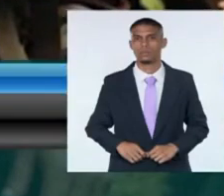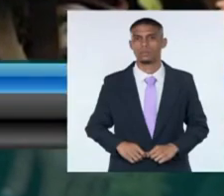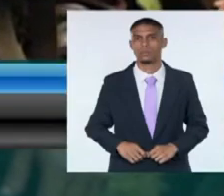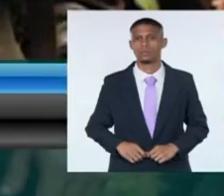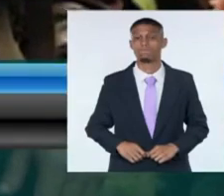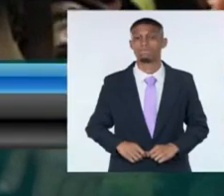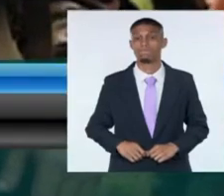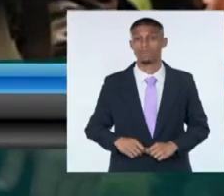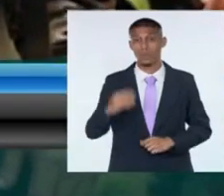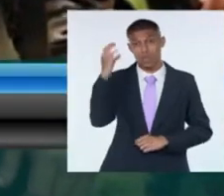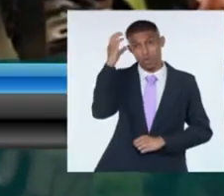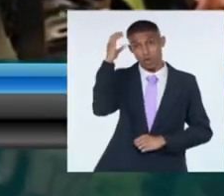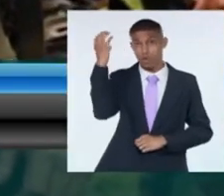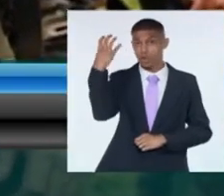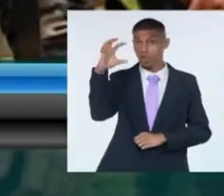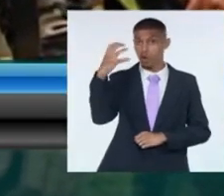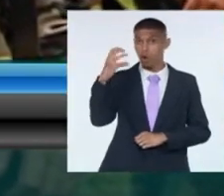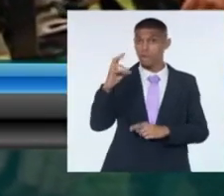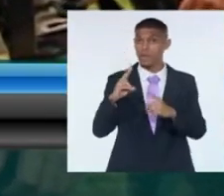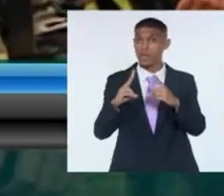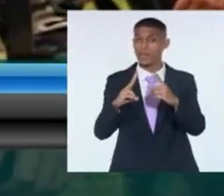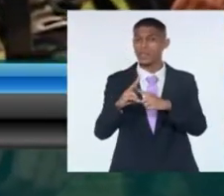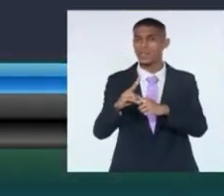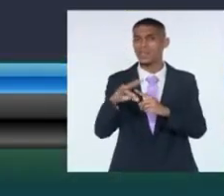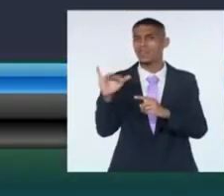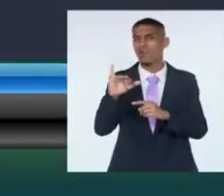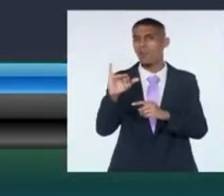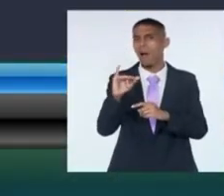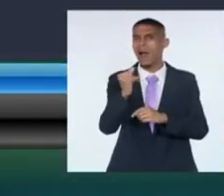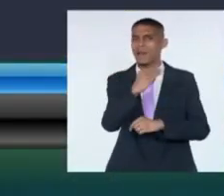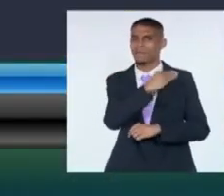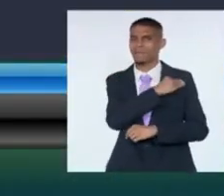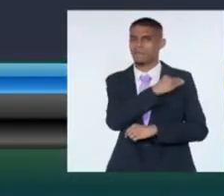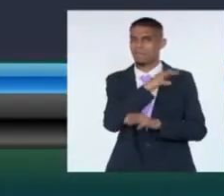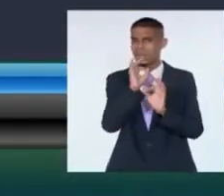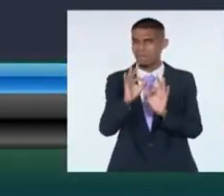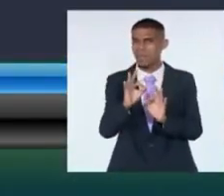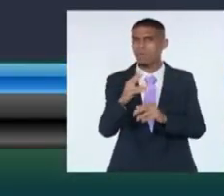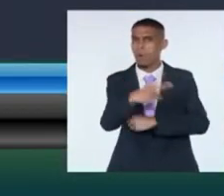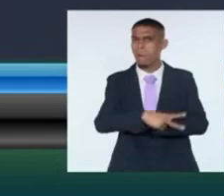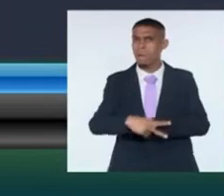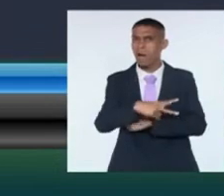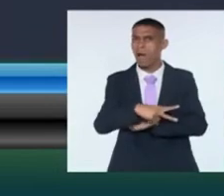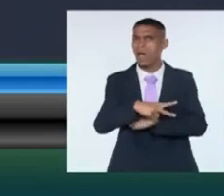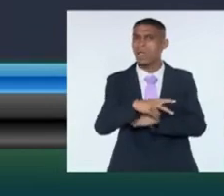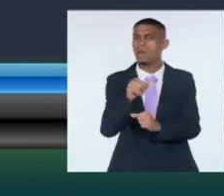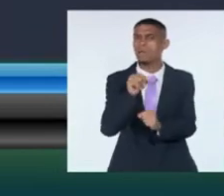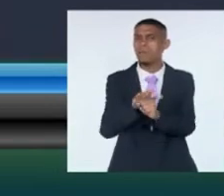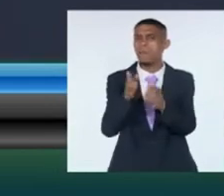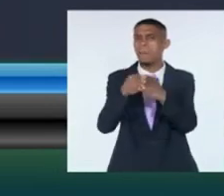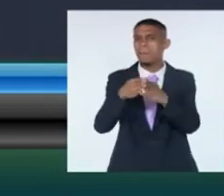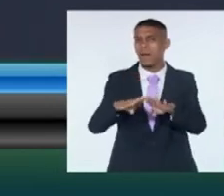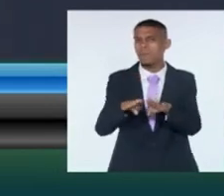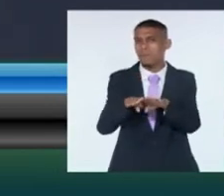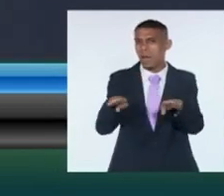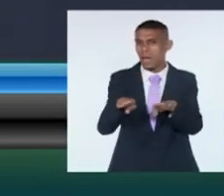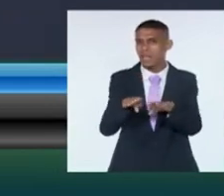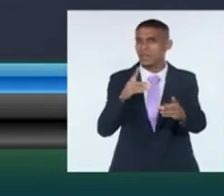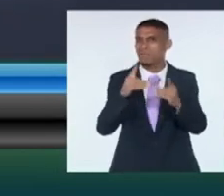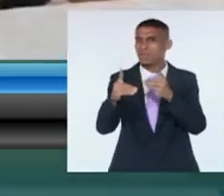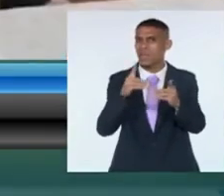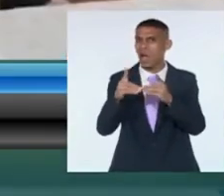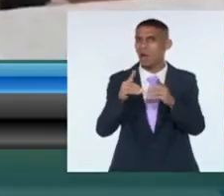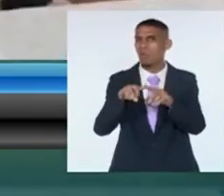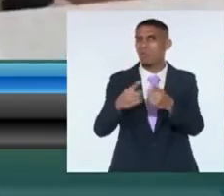el gobierno de Colombia y El Estado Mayor central de las FARC iniciarán una mesa de diálogo en octubre se prevé un cese el fuego bilateral